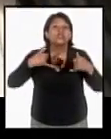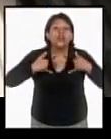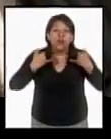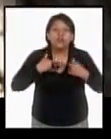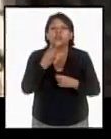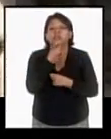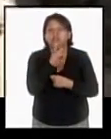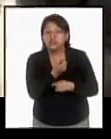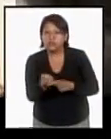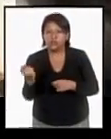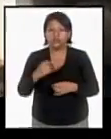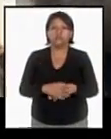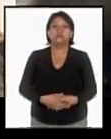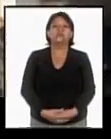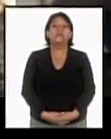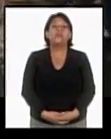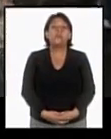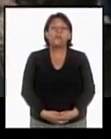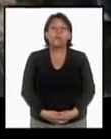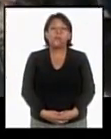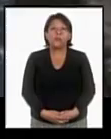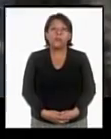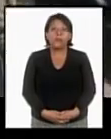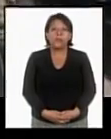los niños.